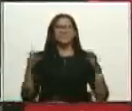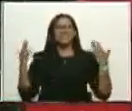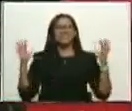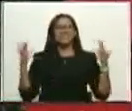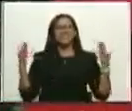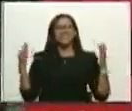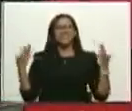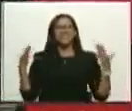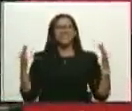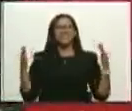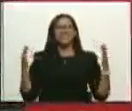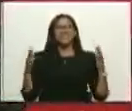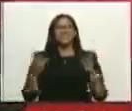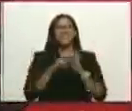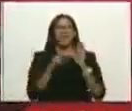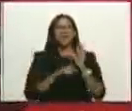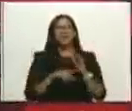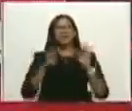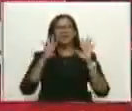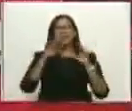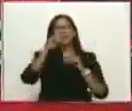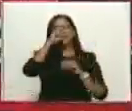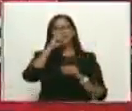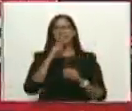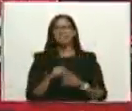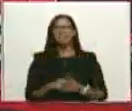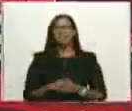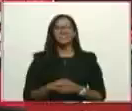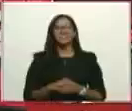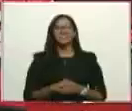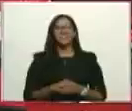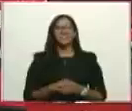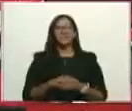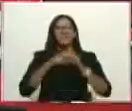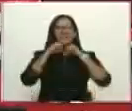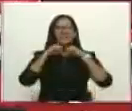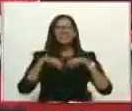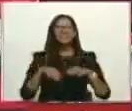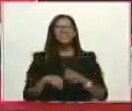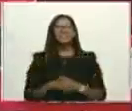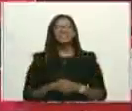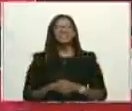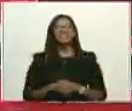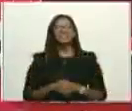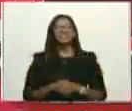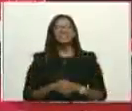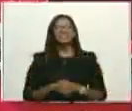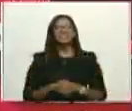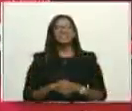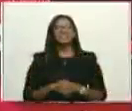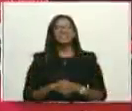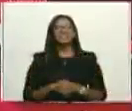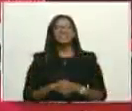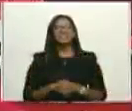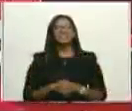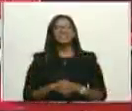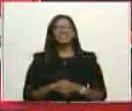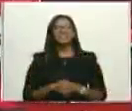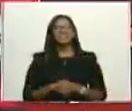Que es el programa de los 9 años. Bendición. Dios la bendición. Dios la bendiga. Dios la bendición. Dios la